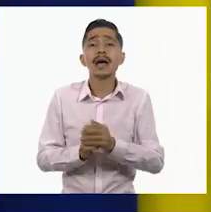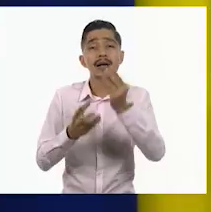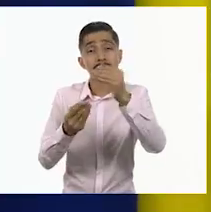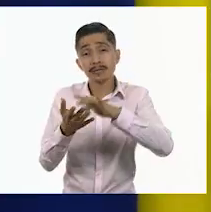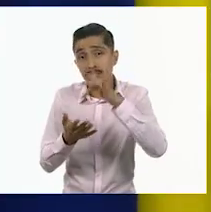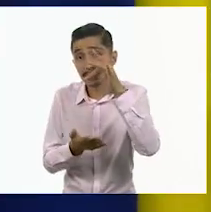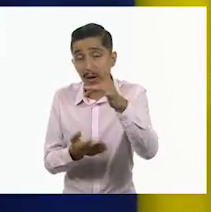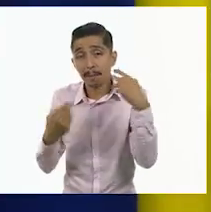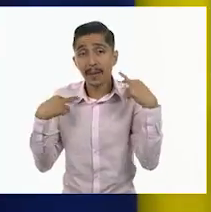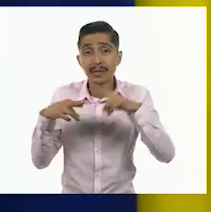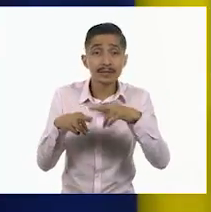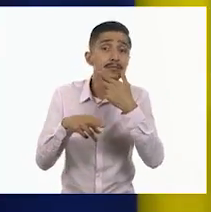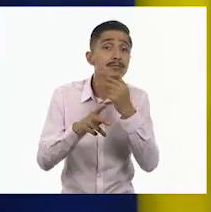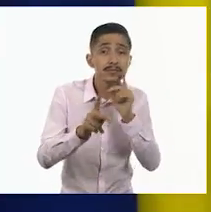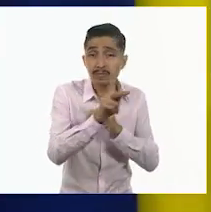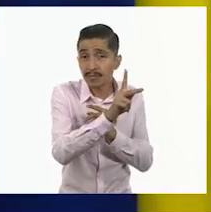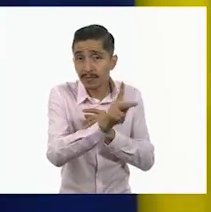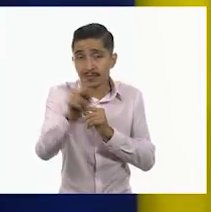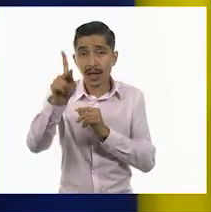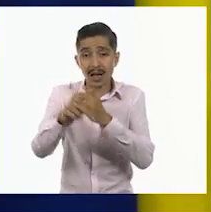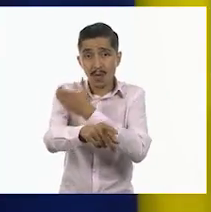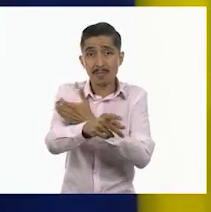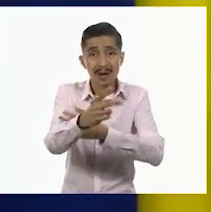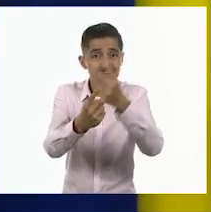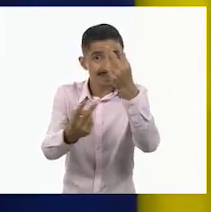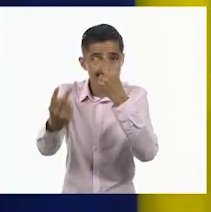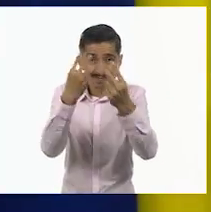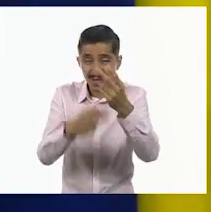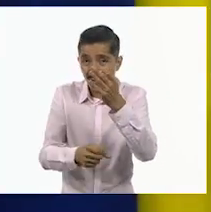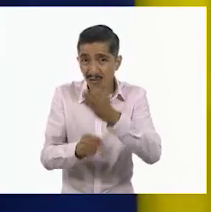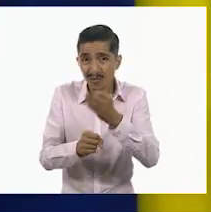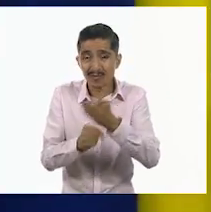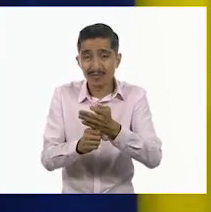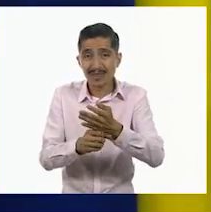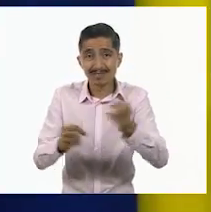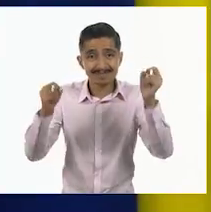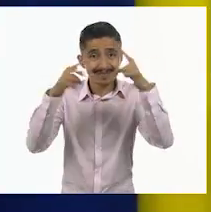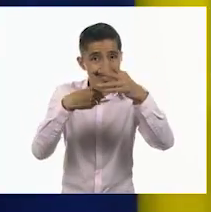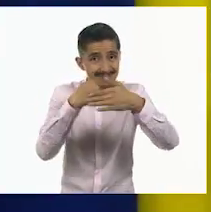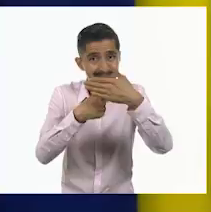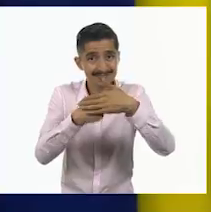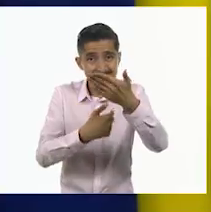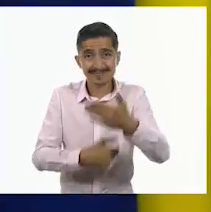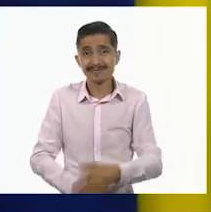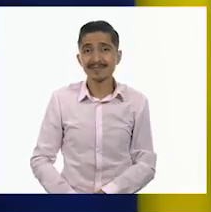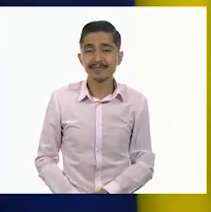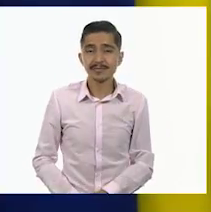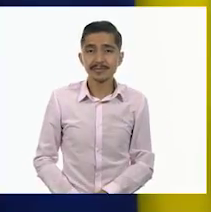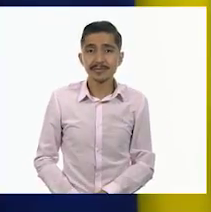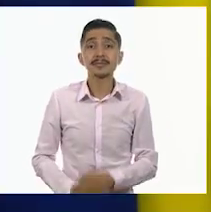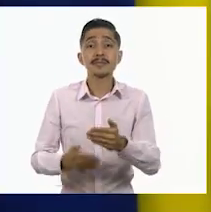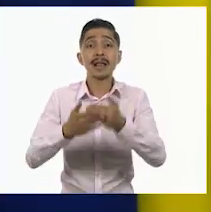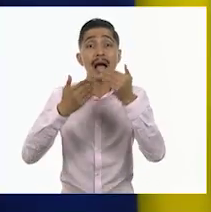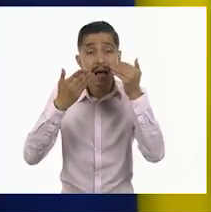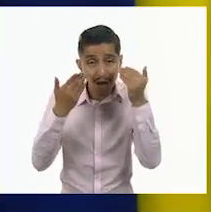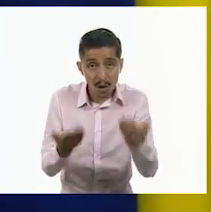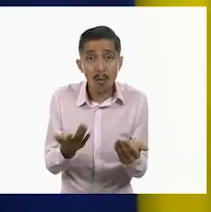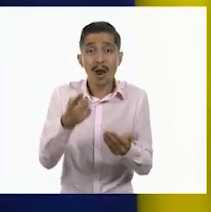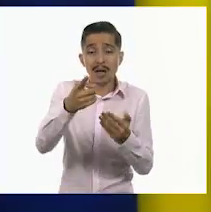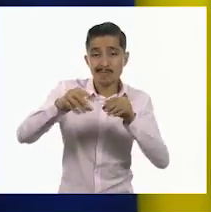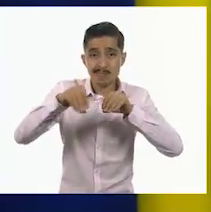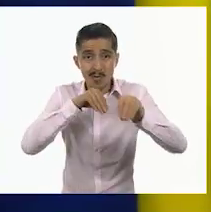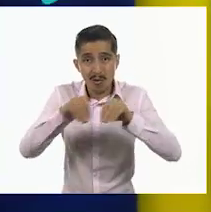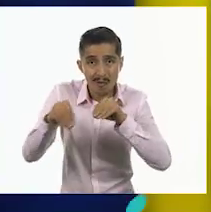Agradecemos a todos los maestros y maestras que nos acompañaron el día de hoy. Hasta la próxima. Llegó el momento